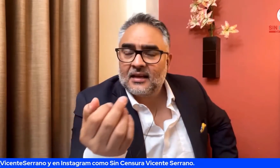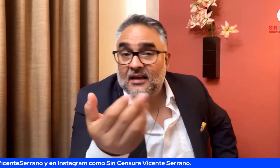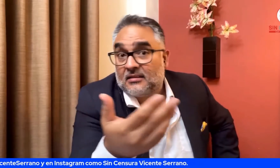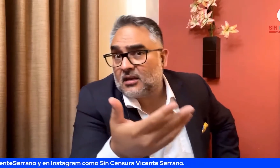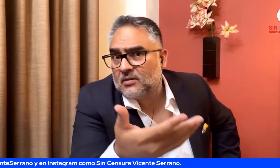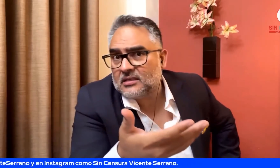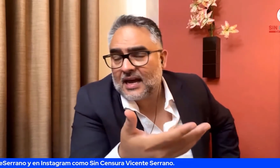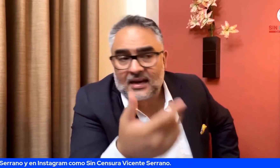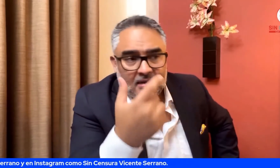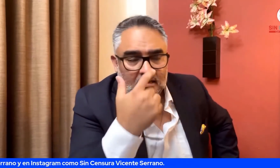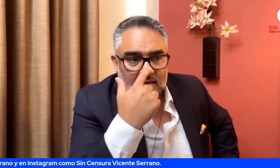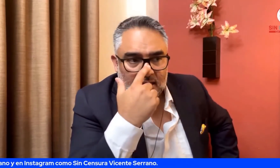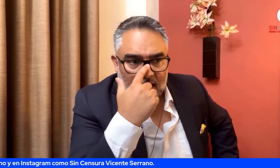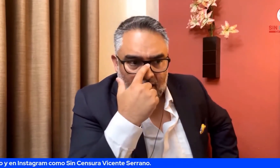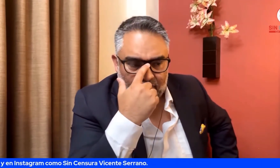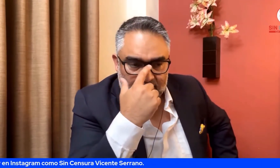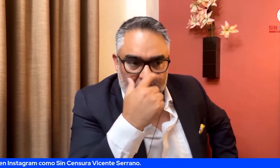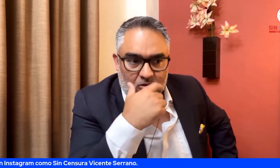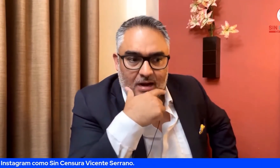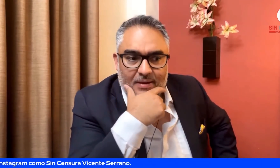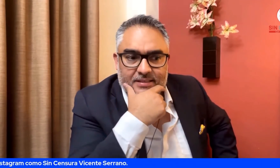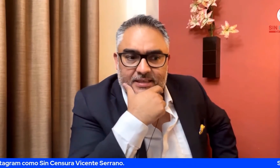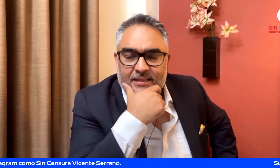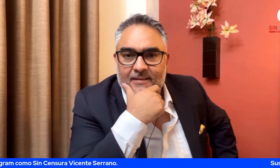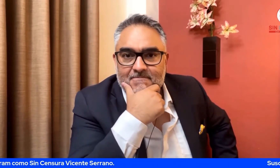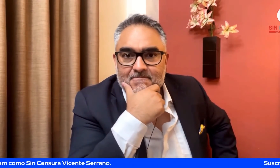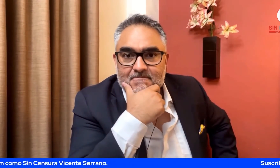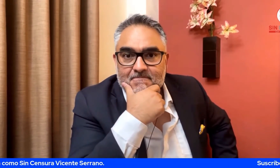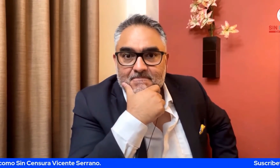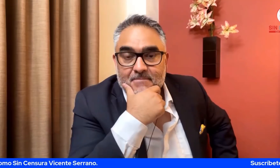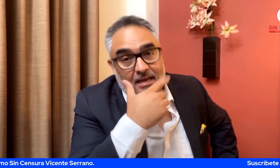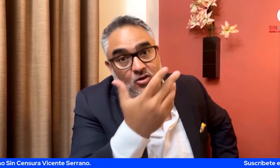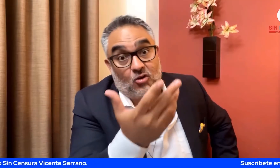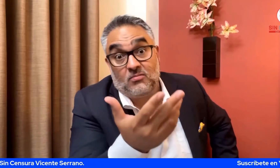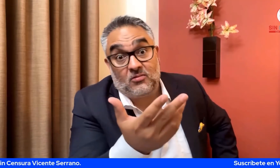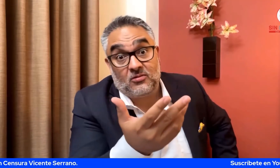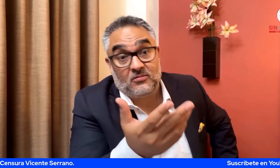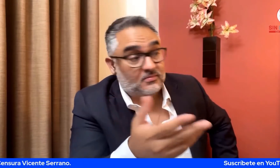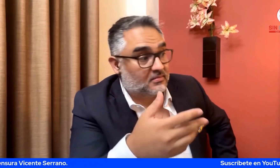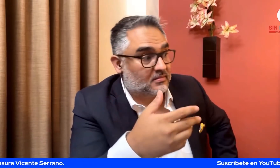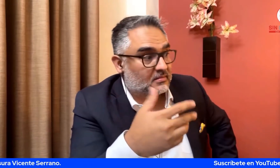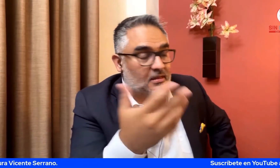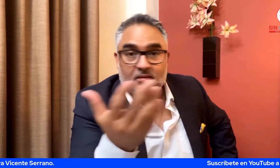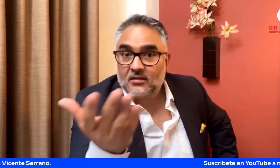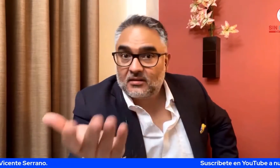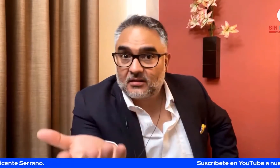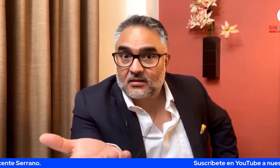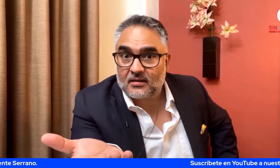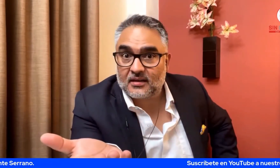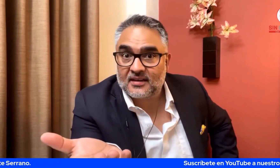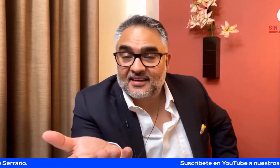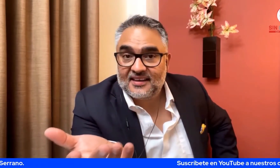era entrevistar a Francisco Labastida. El colmo, ¿no?